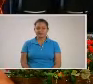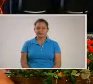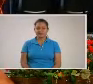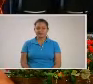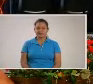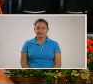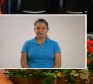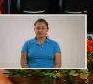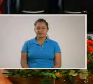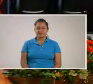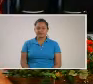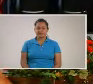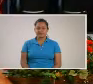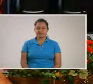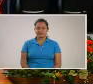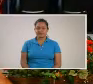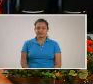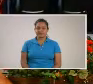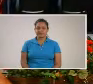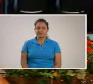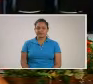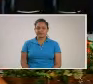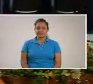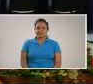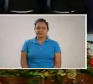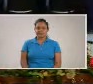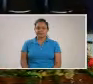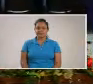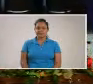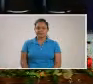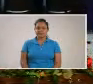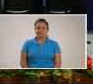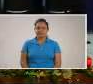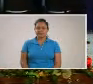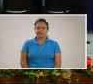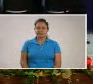¿qué dice aquí? Espera. Ahí de ahí.